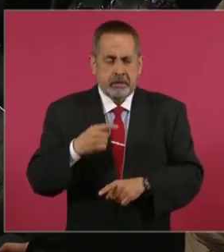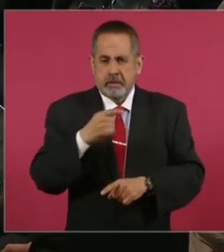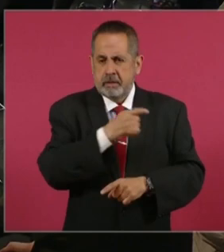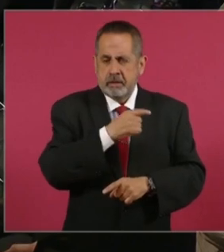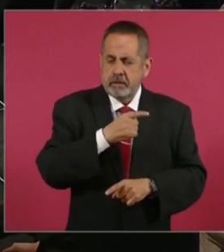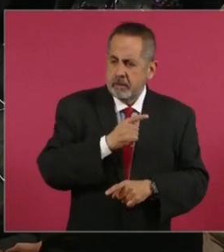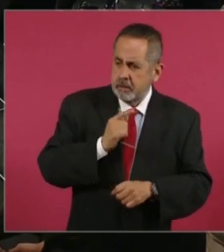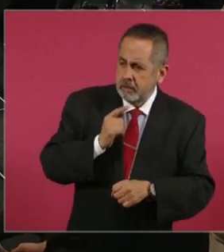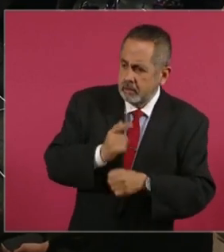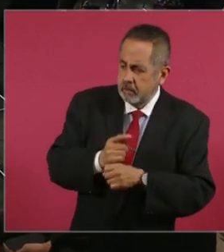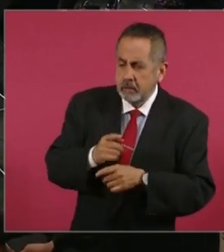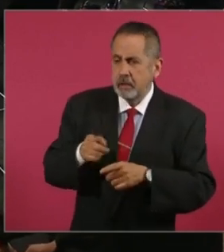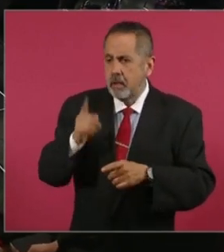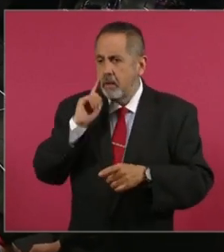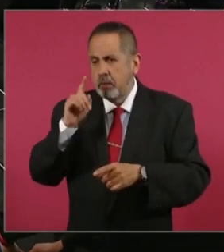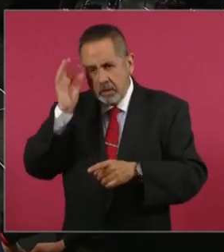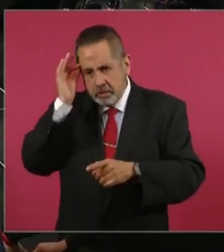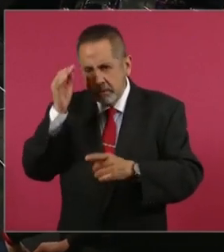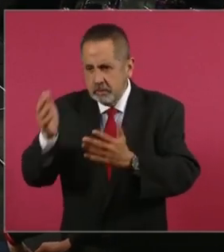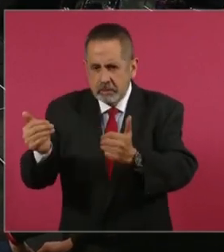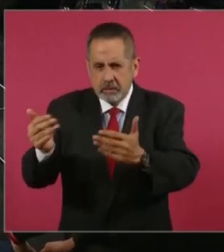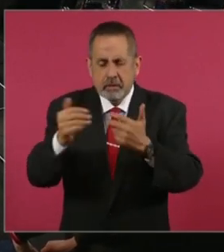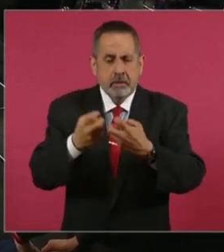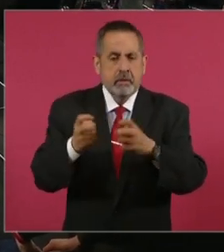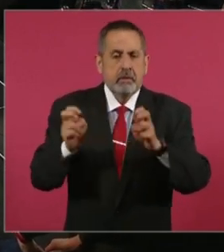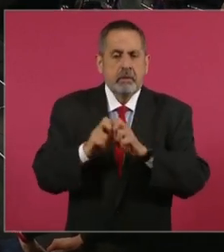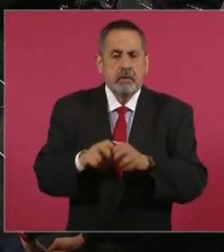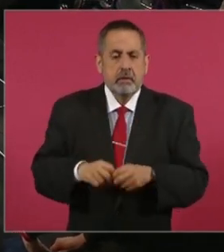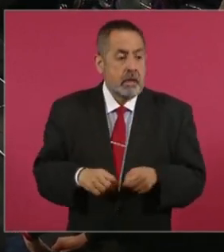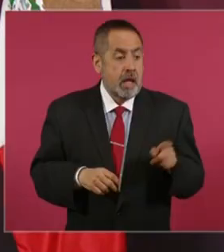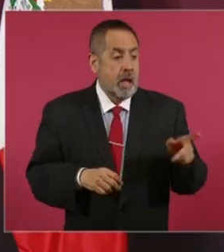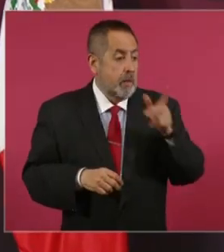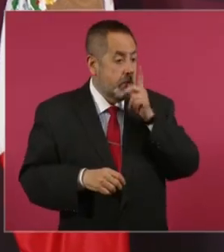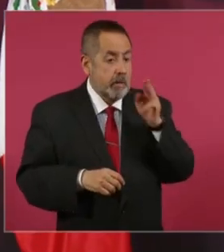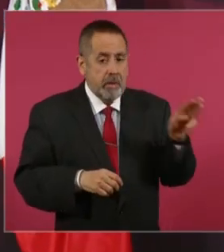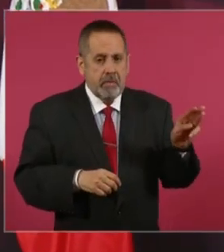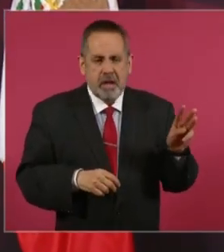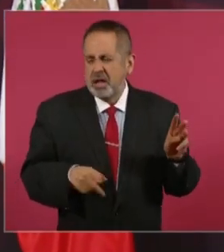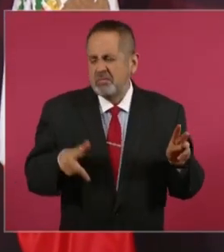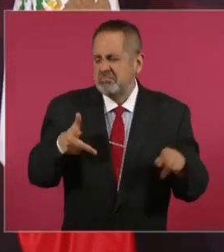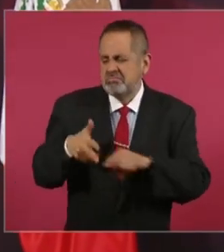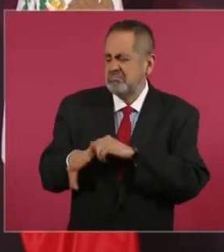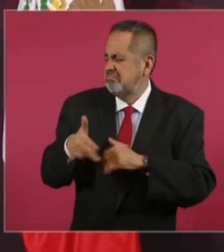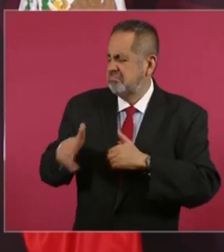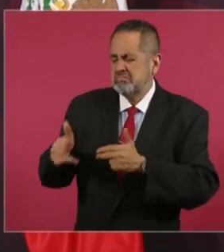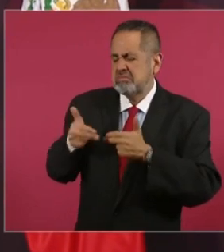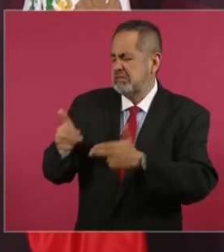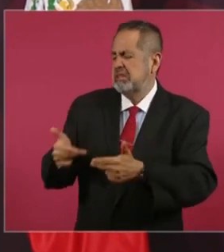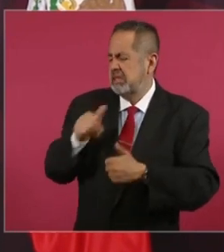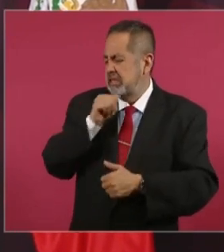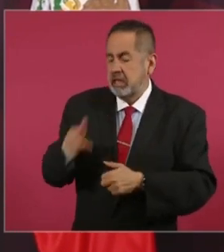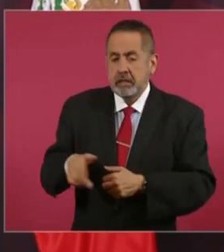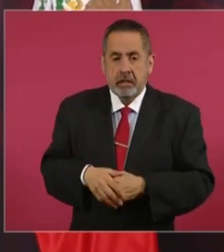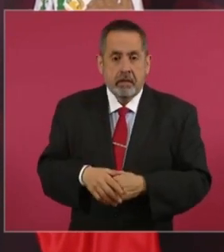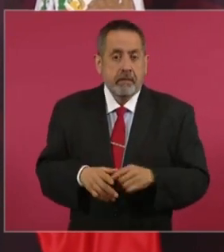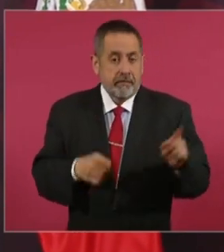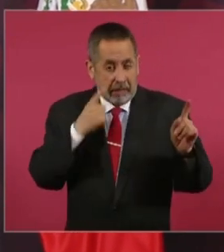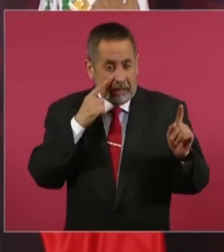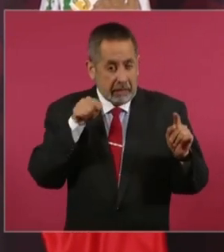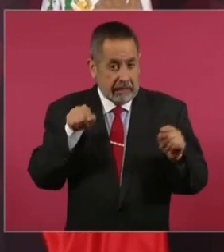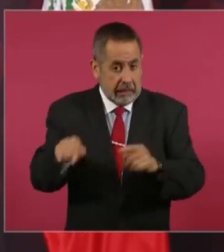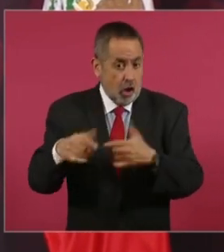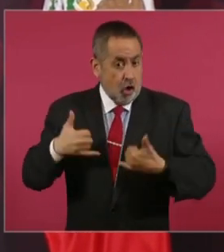los peones, porque para los padres ya no existía, al grado que cuando lo asesinan,